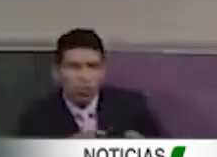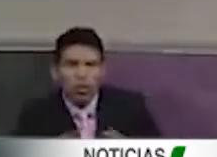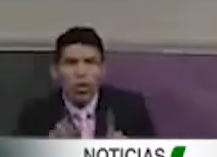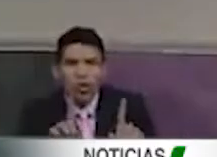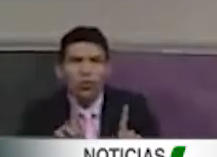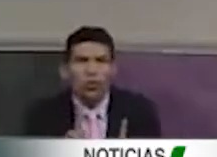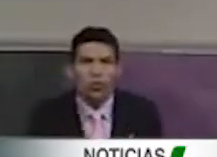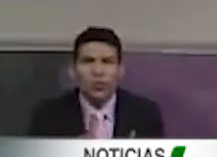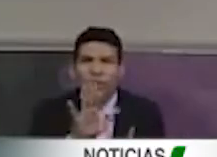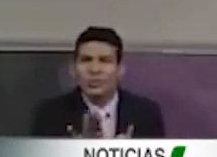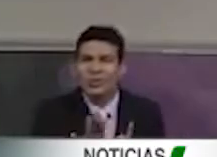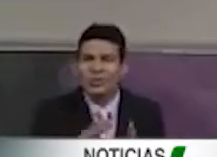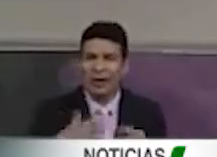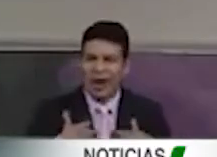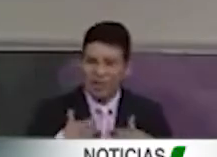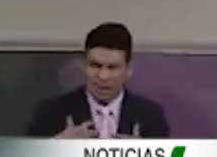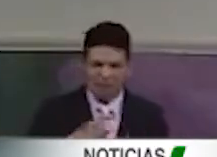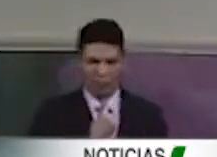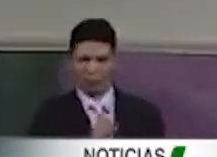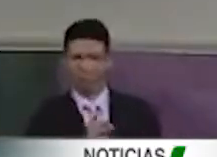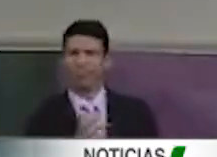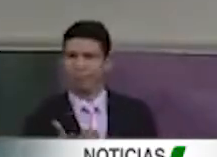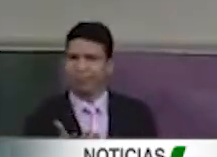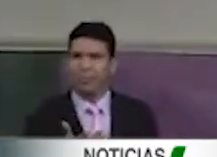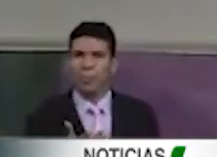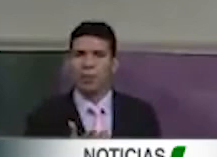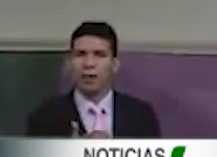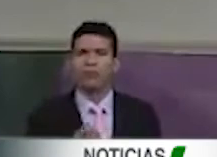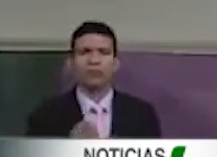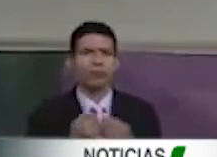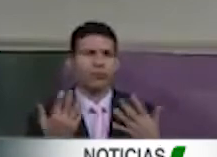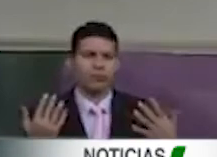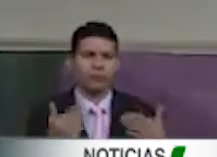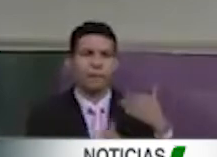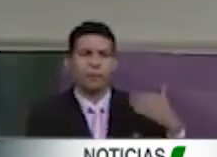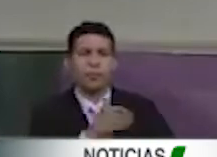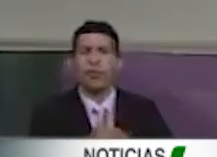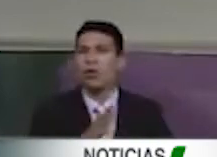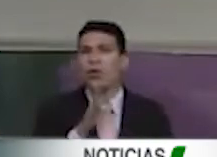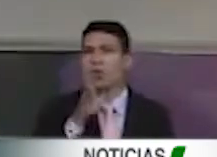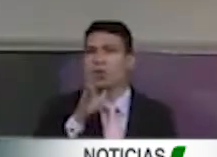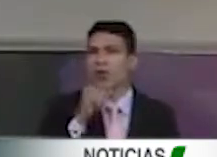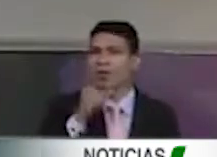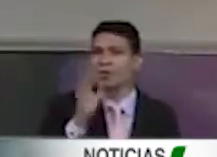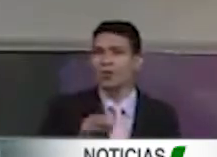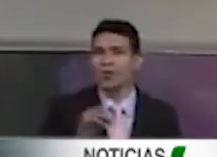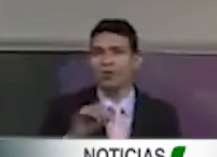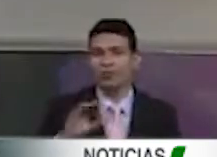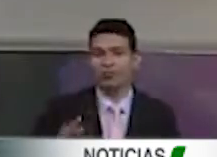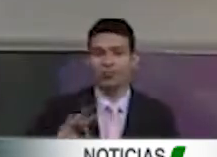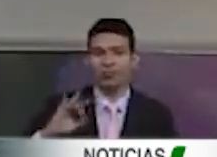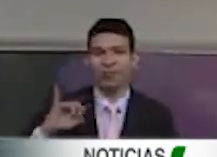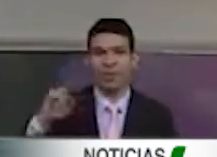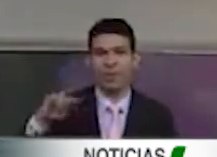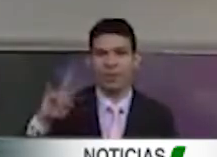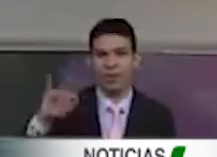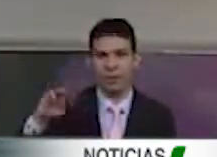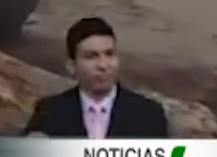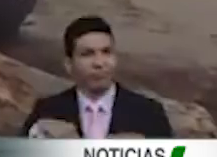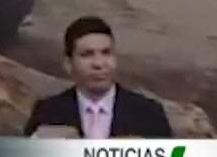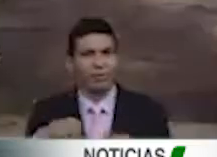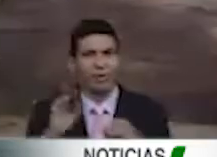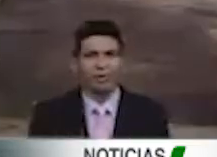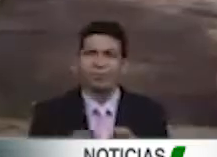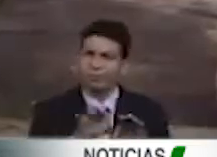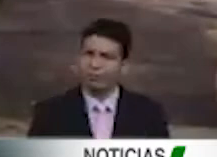Entonces, muchos de esos procesos hoy no tienen el registro INVIMA y por eso no pueden poner sus productos en